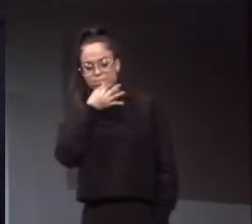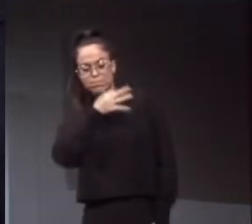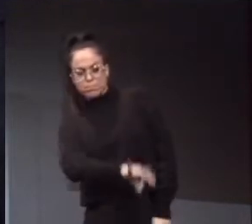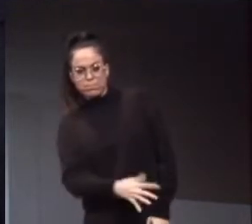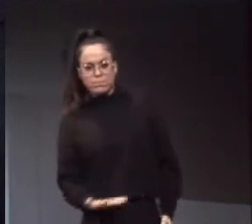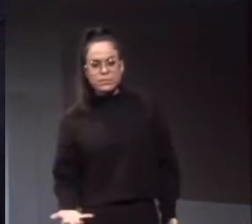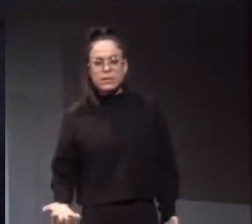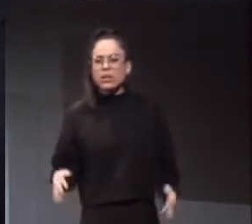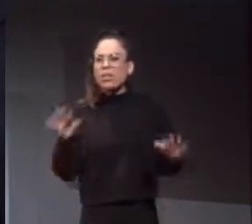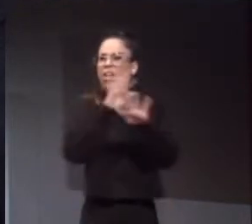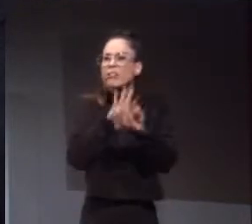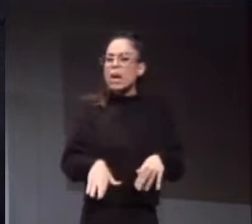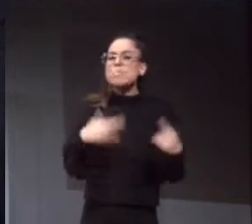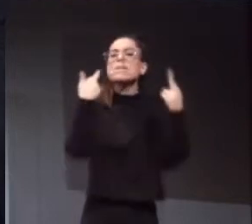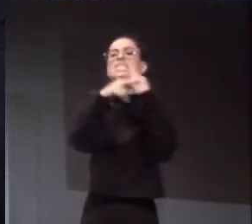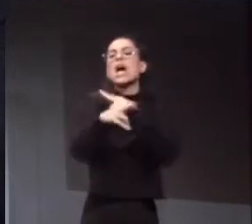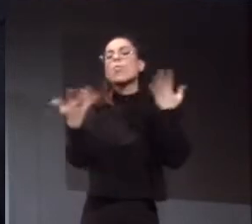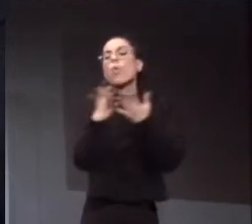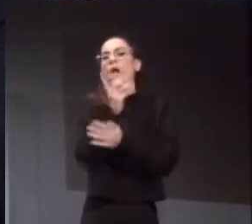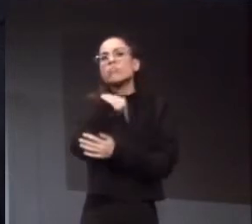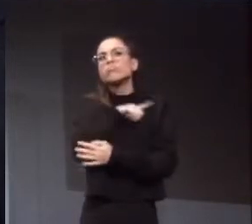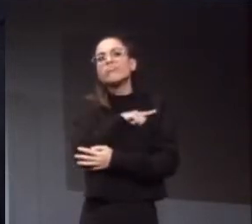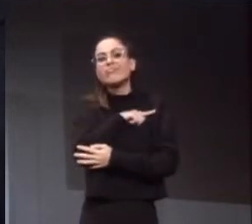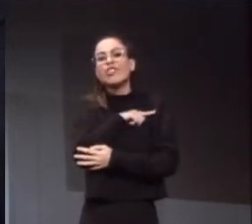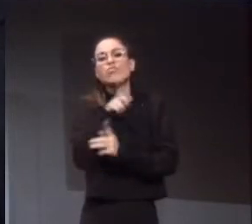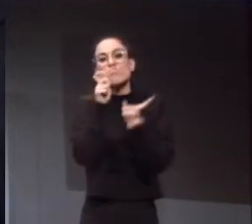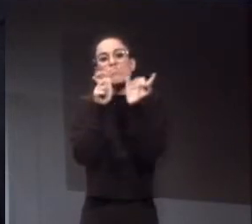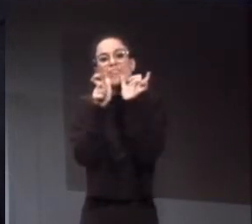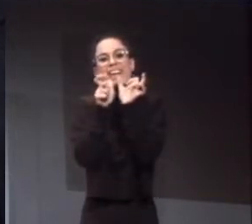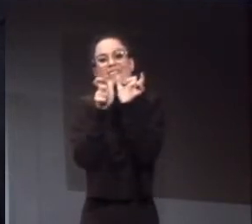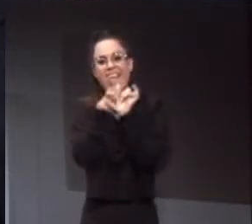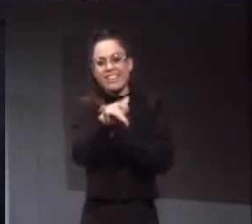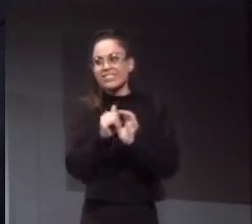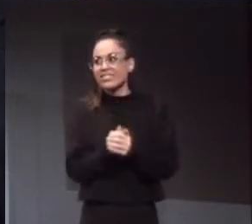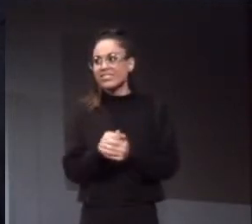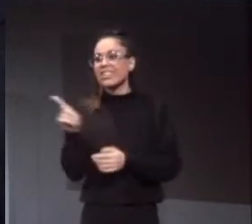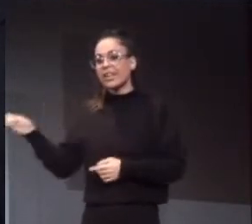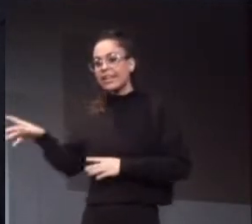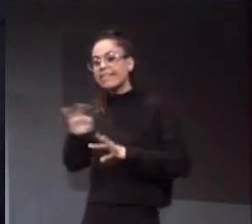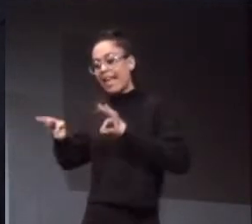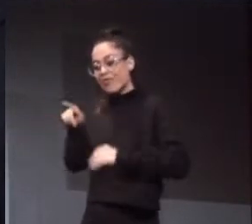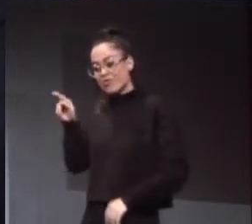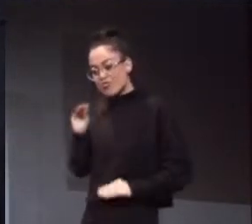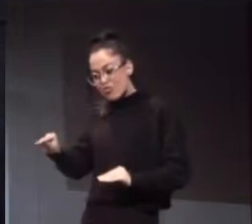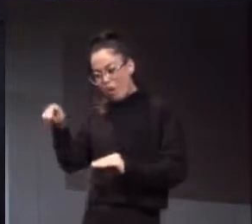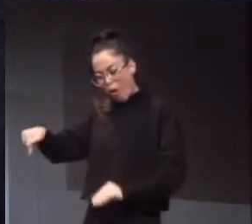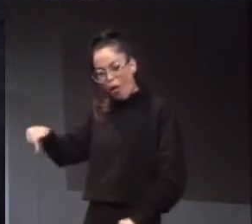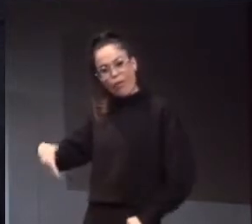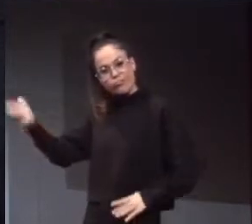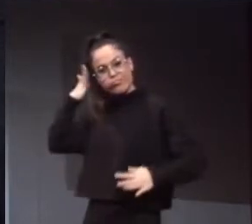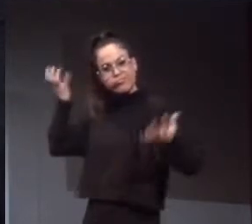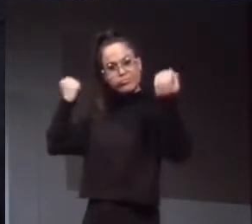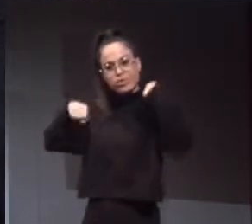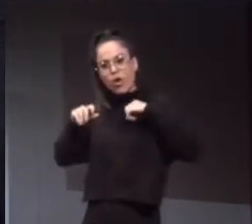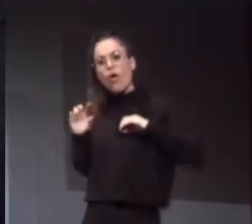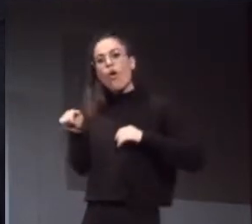el mensaje sería pero nos queda la palabra y esto tuyo esta invitación tuya de hoy es a recuperar